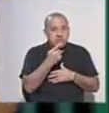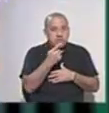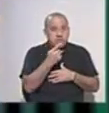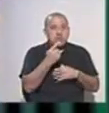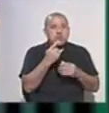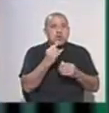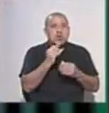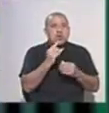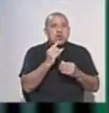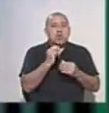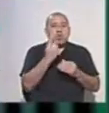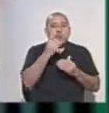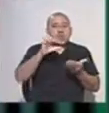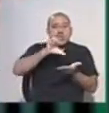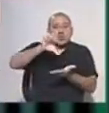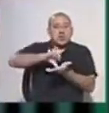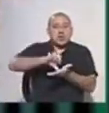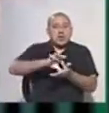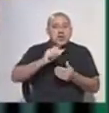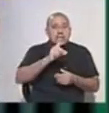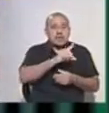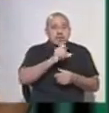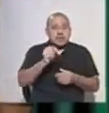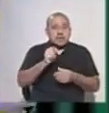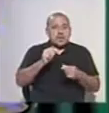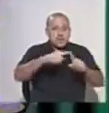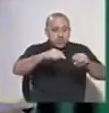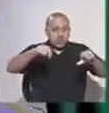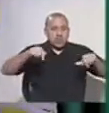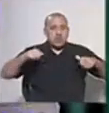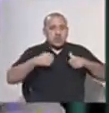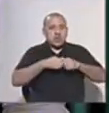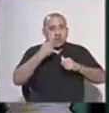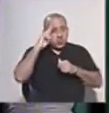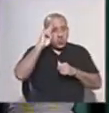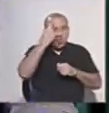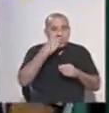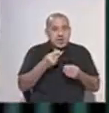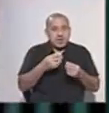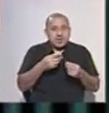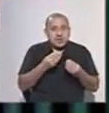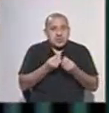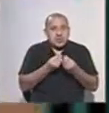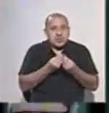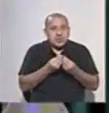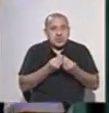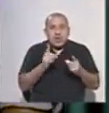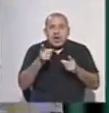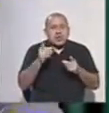una ciudad en que en 100 cuadras cuadradas vivía la misma cantidad de personas que en nuestro país entero. ¿Viste? Y que les encantaba lo que